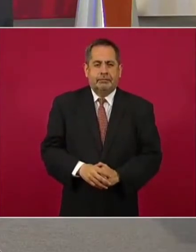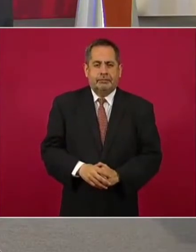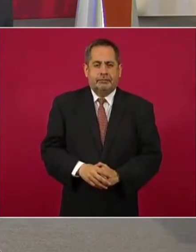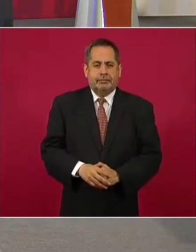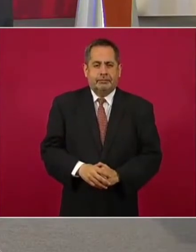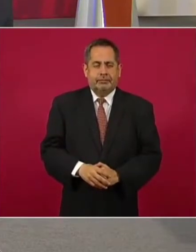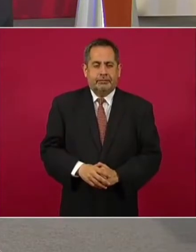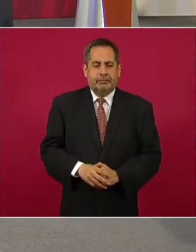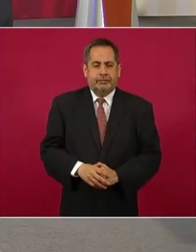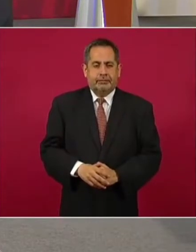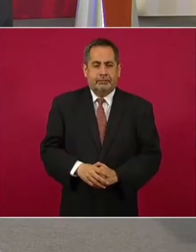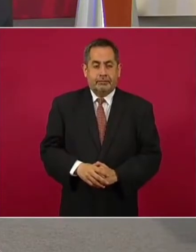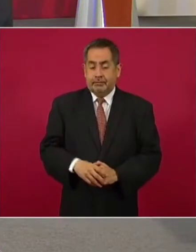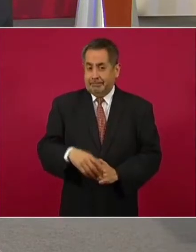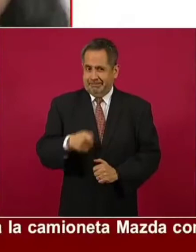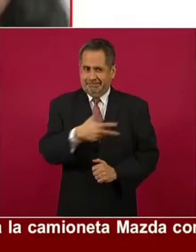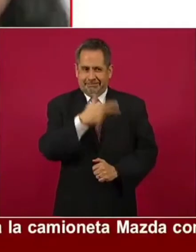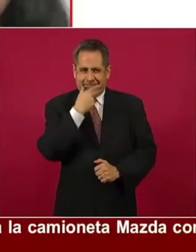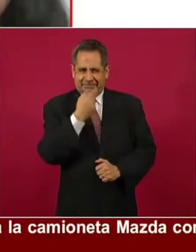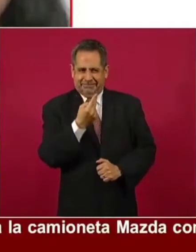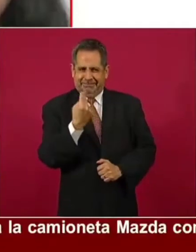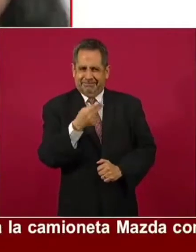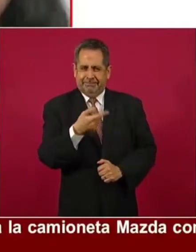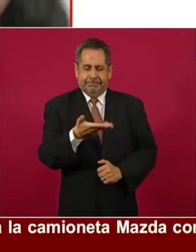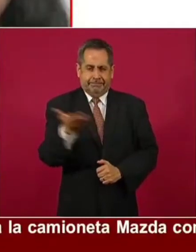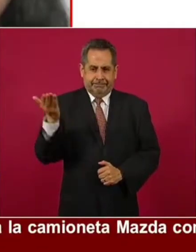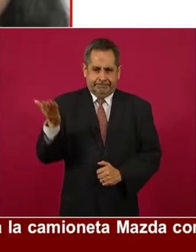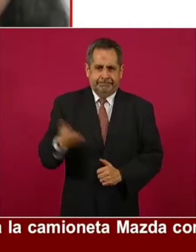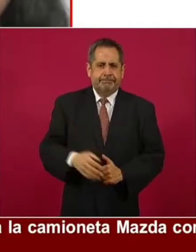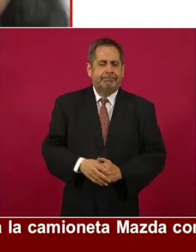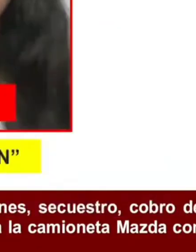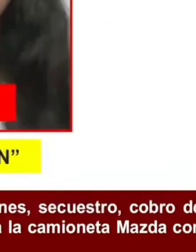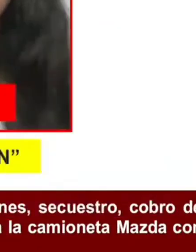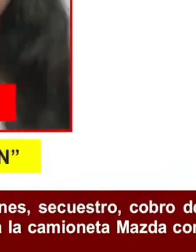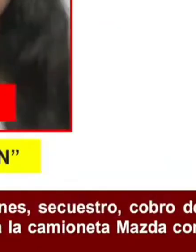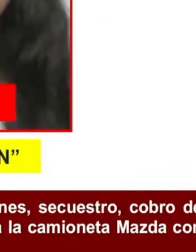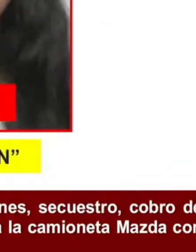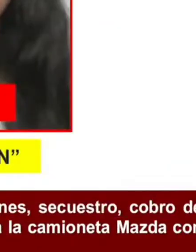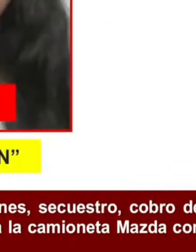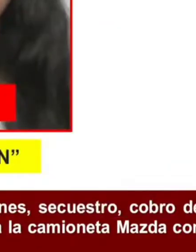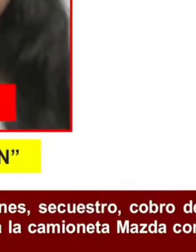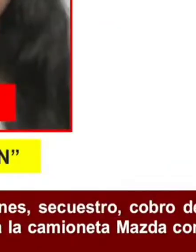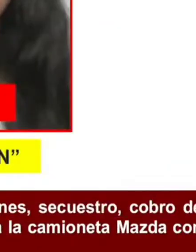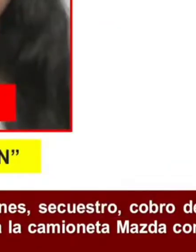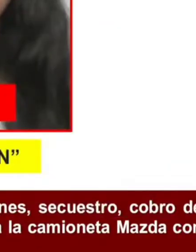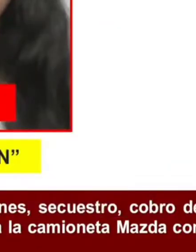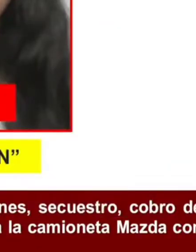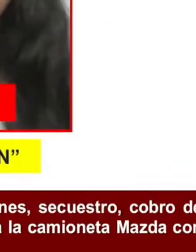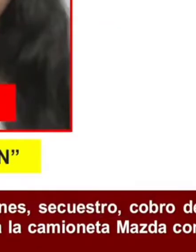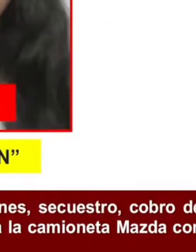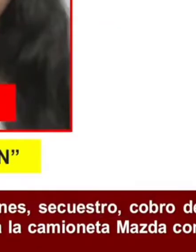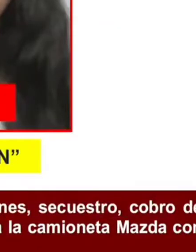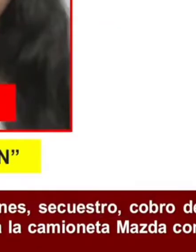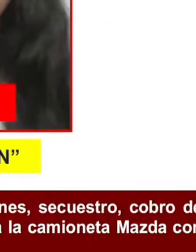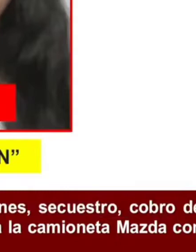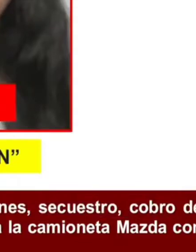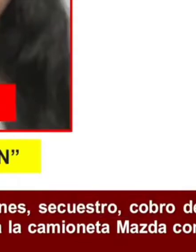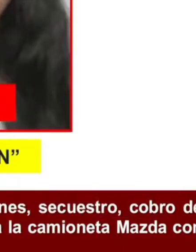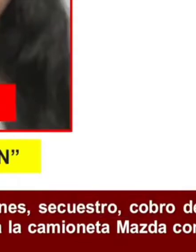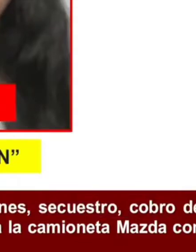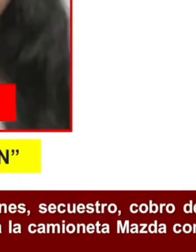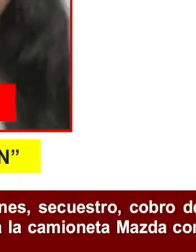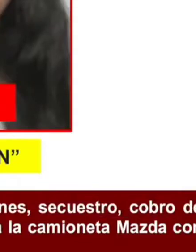el 9 es considerado jefe regional del cártel jalisco en zacatecas encargado de extorsiones